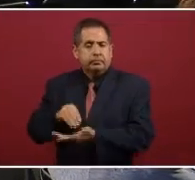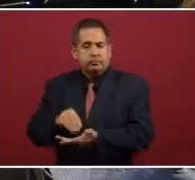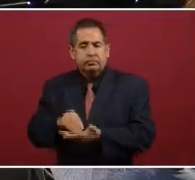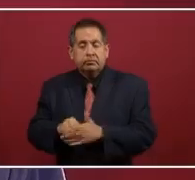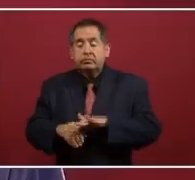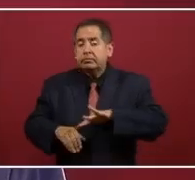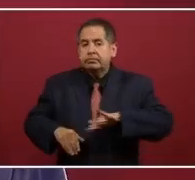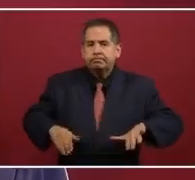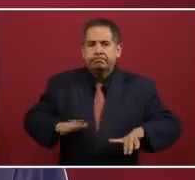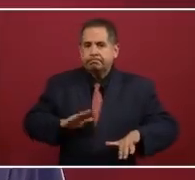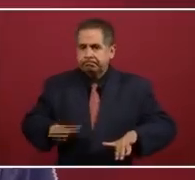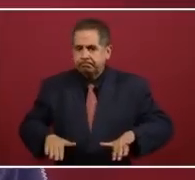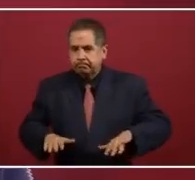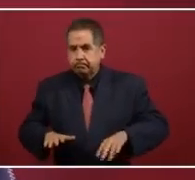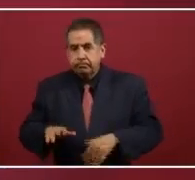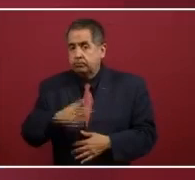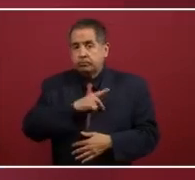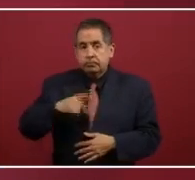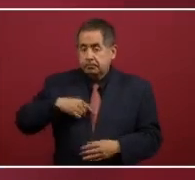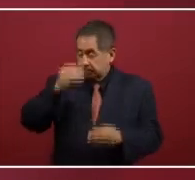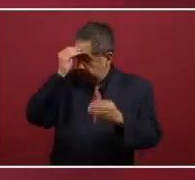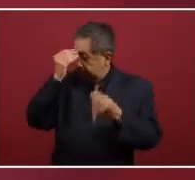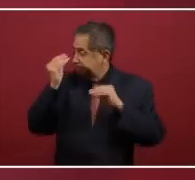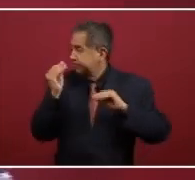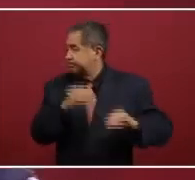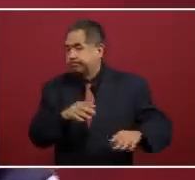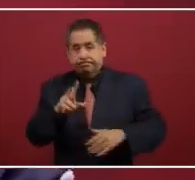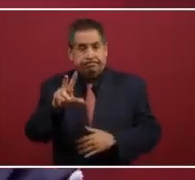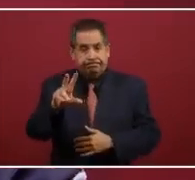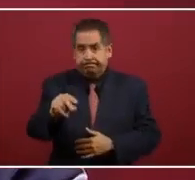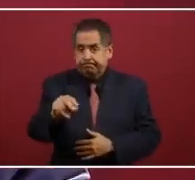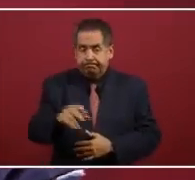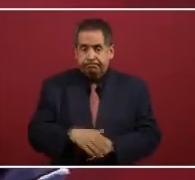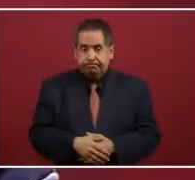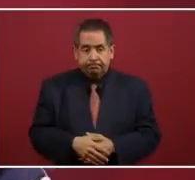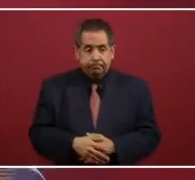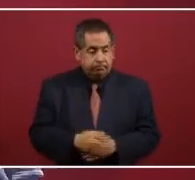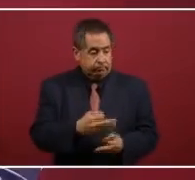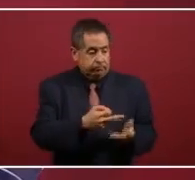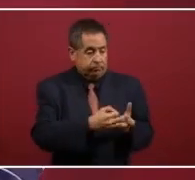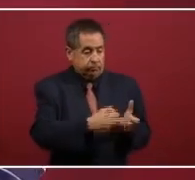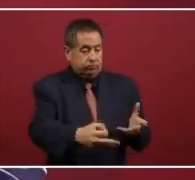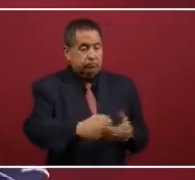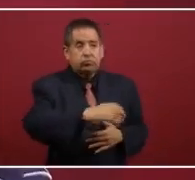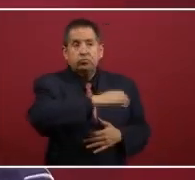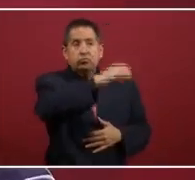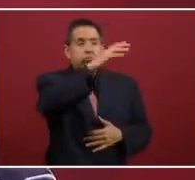en el olvido. En efecto, la naturaleza estuvo presente en el